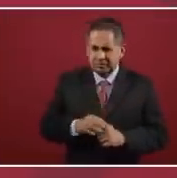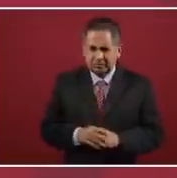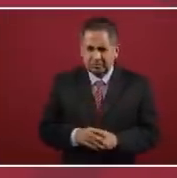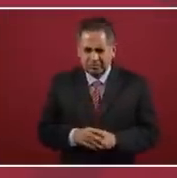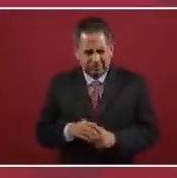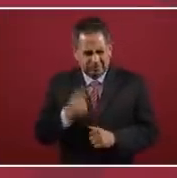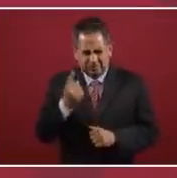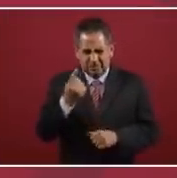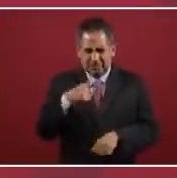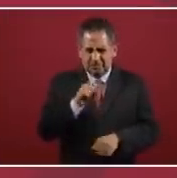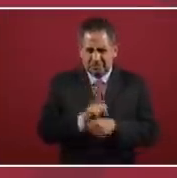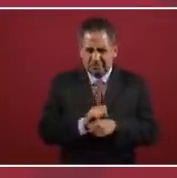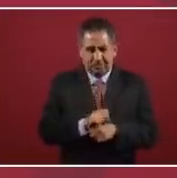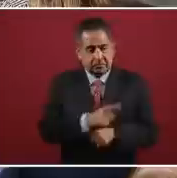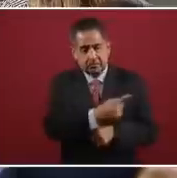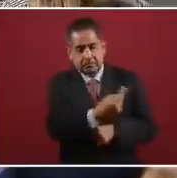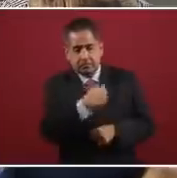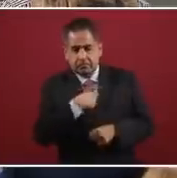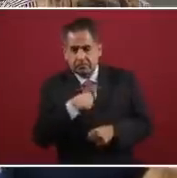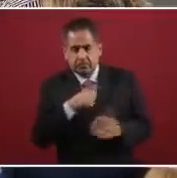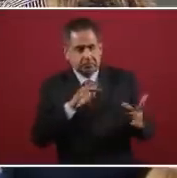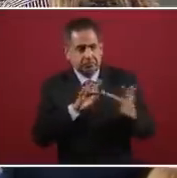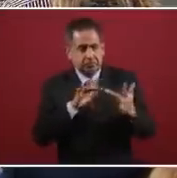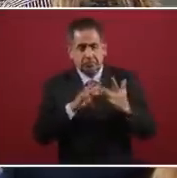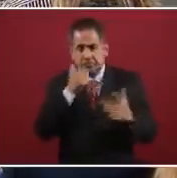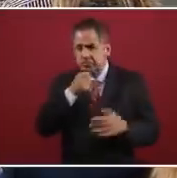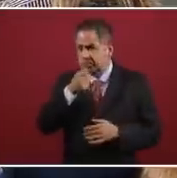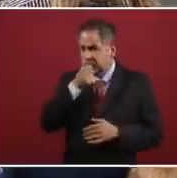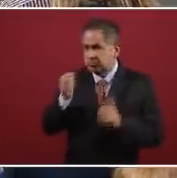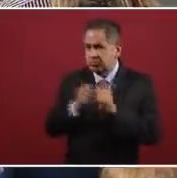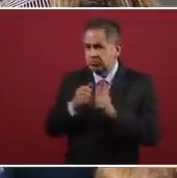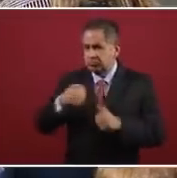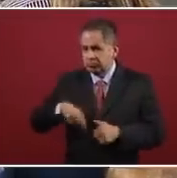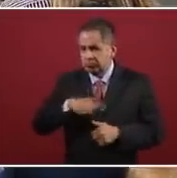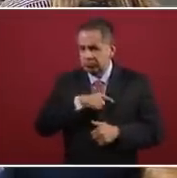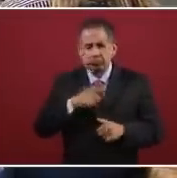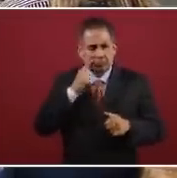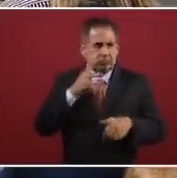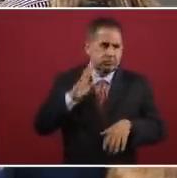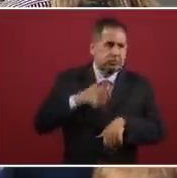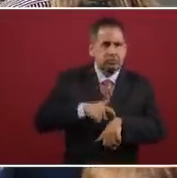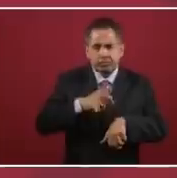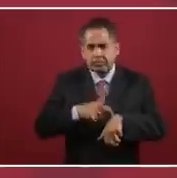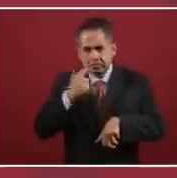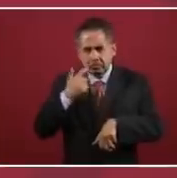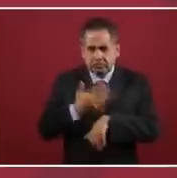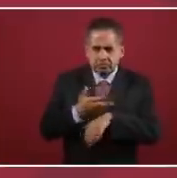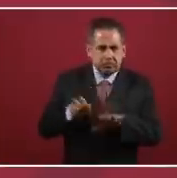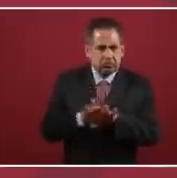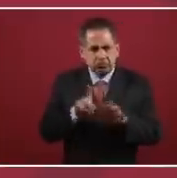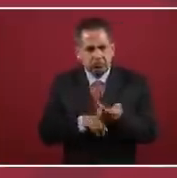una semana me buscó, que quería una entrevista conmigo y estoy buscando la manera de tener